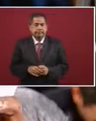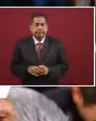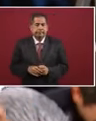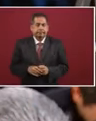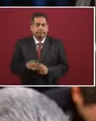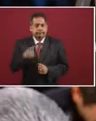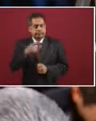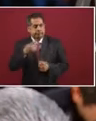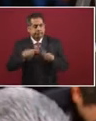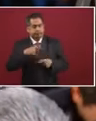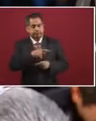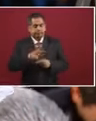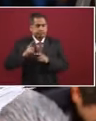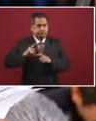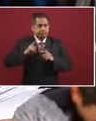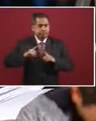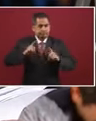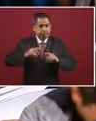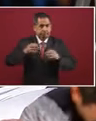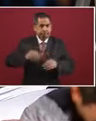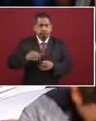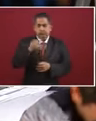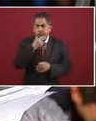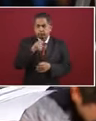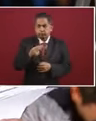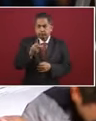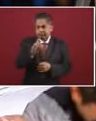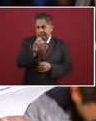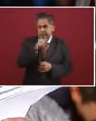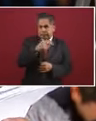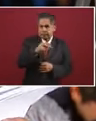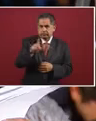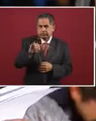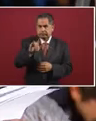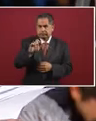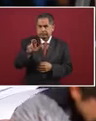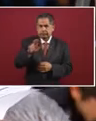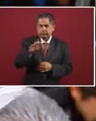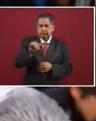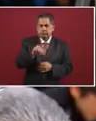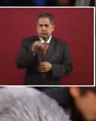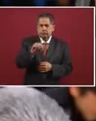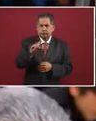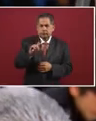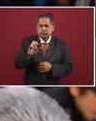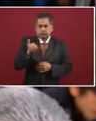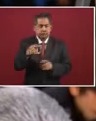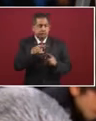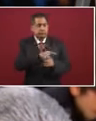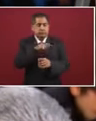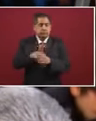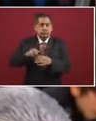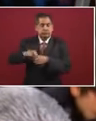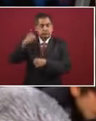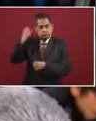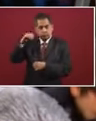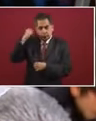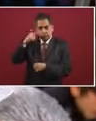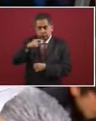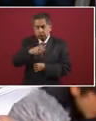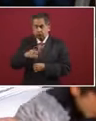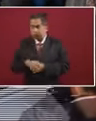a la gente de la DEA, Kile J. Mori, que se presentó en Coyotepec, Oaxaca, cuando